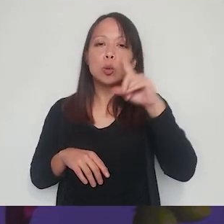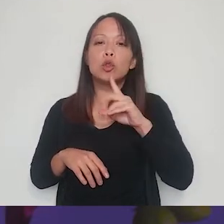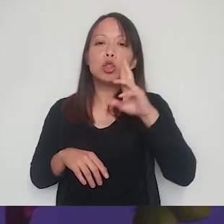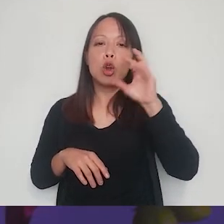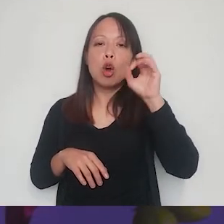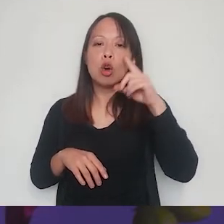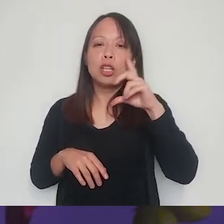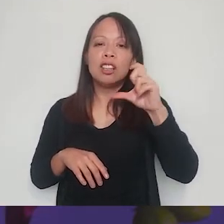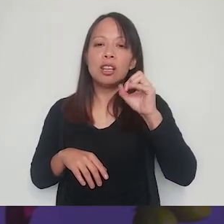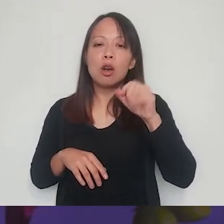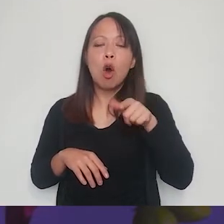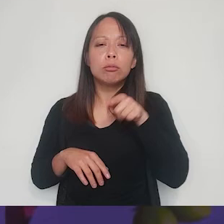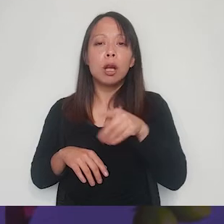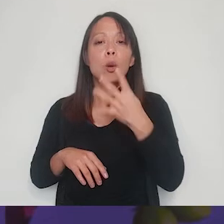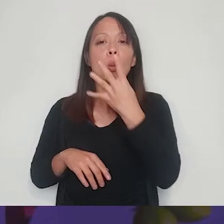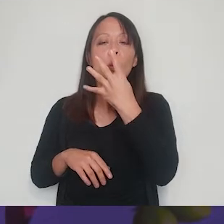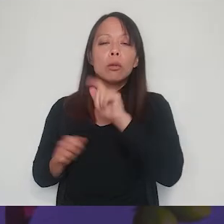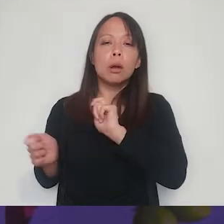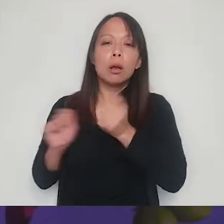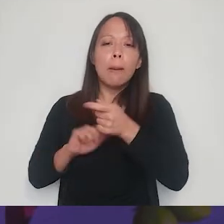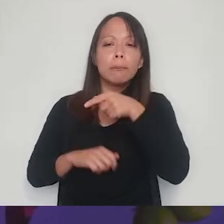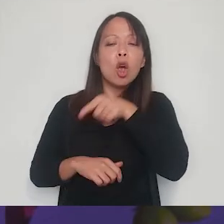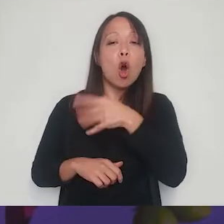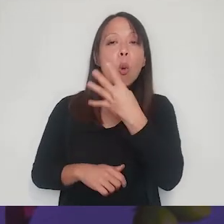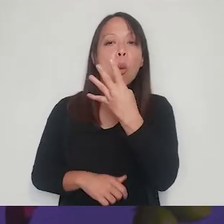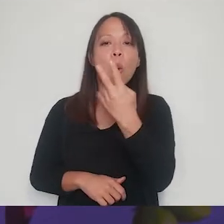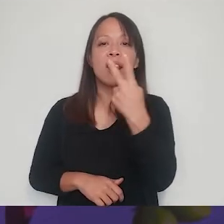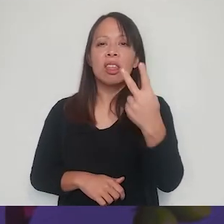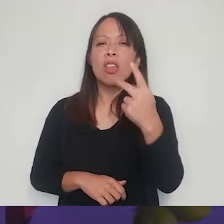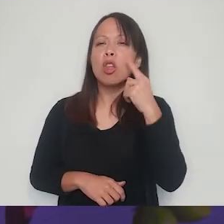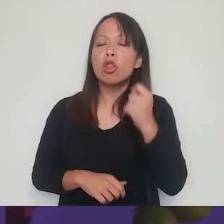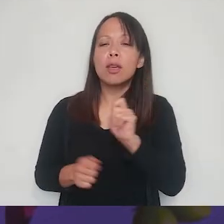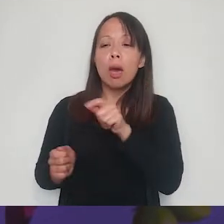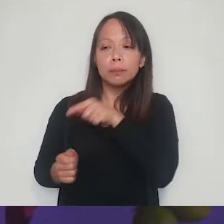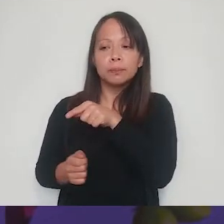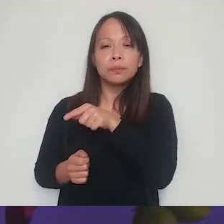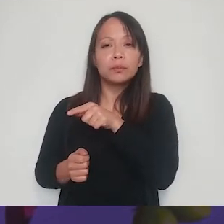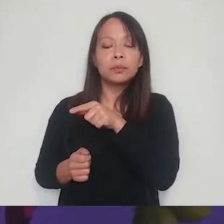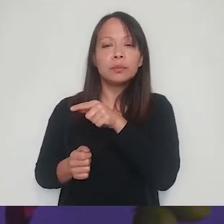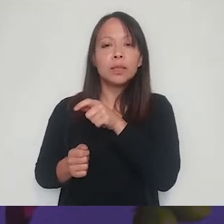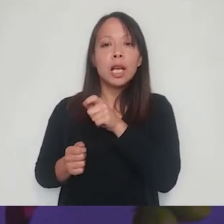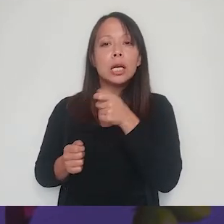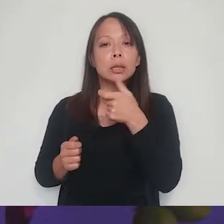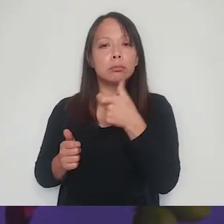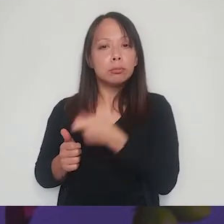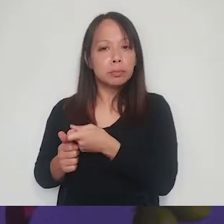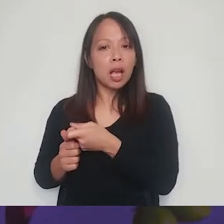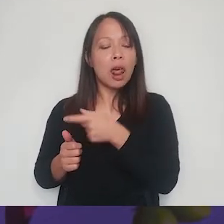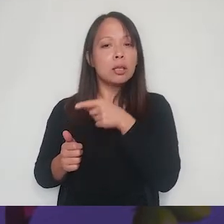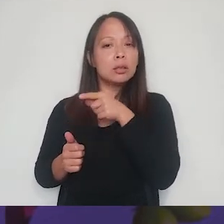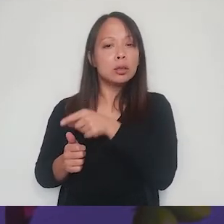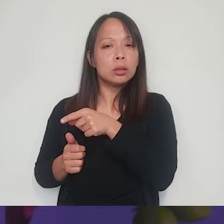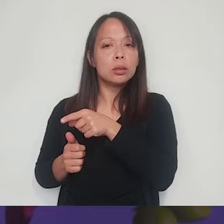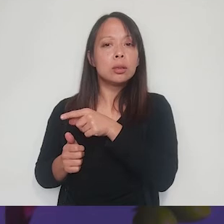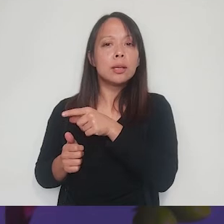grande, lo mismo aquí. Y acá tenemos 42 días de edad, y ven que este es el tratado con el